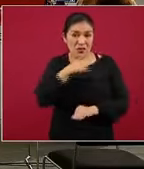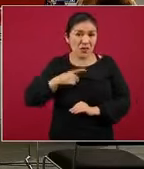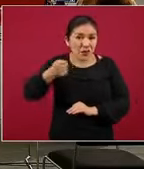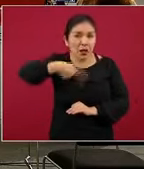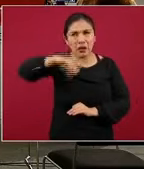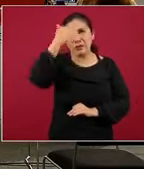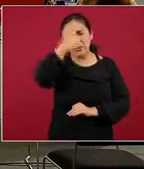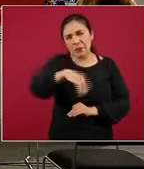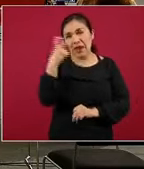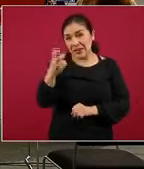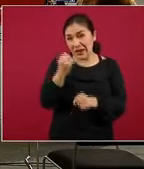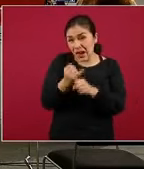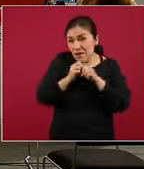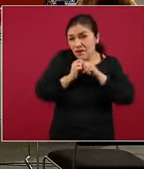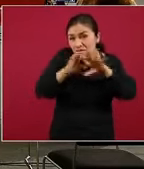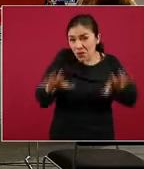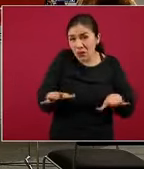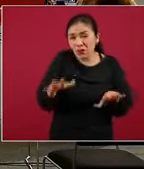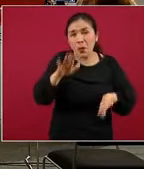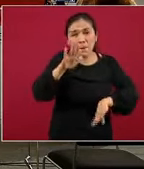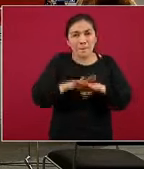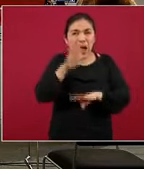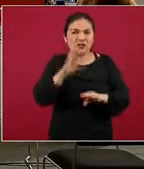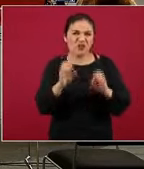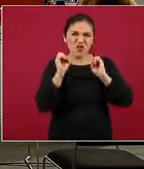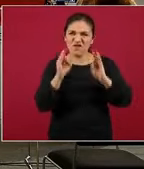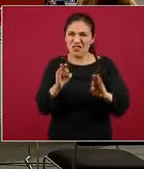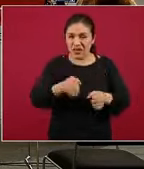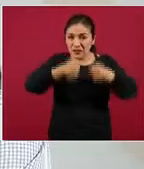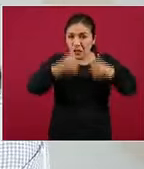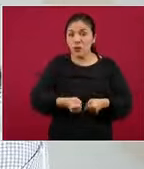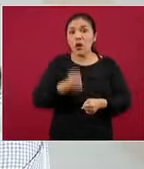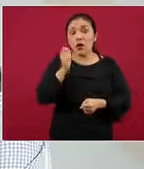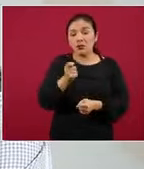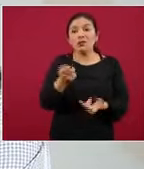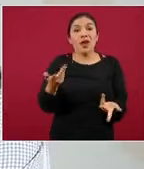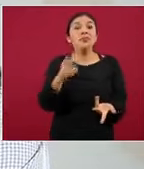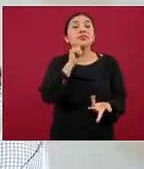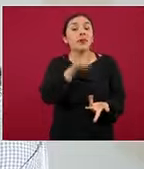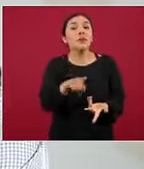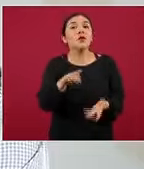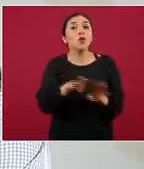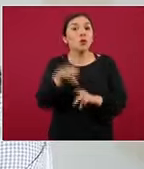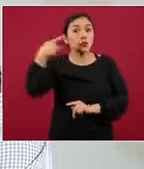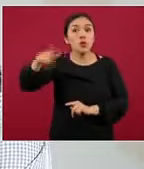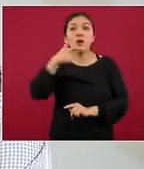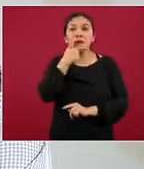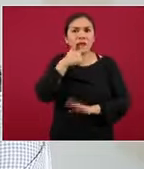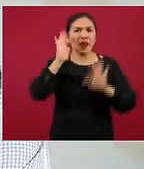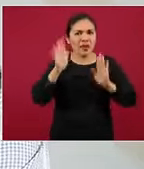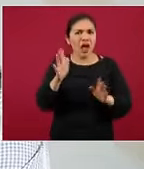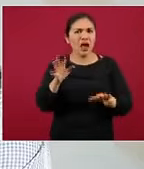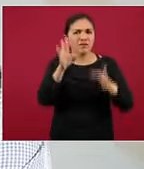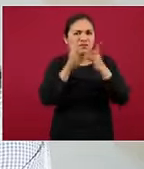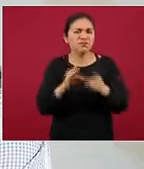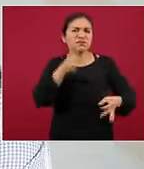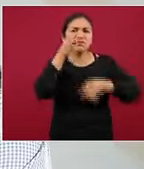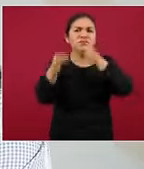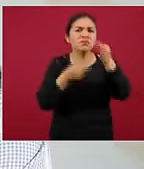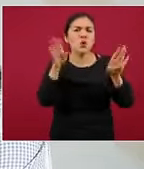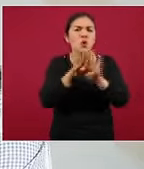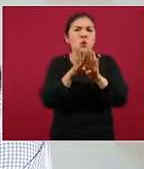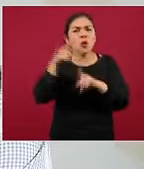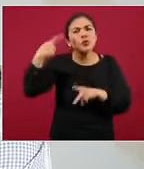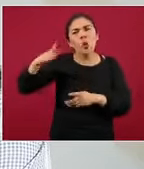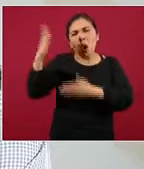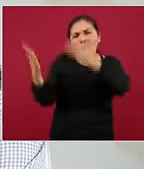de la información que se tiene hasta el momento de manera oficial y que inclusive Inglaterra ha publicado para efectos de los